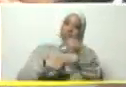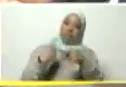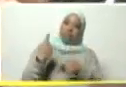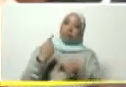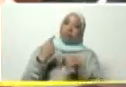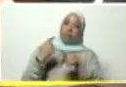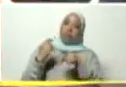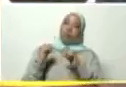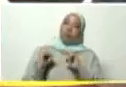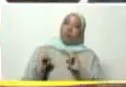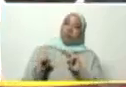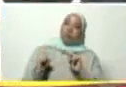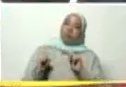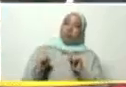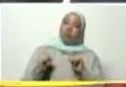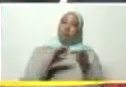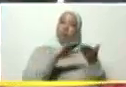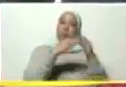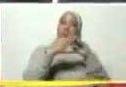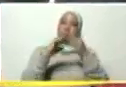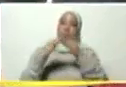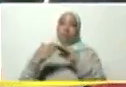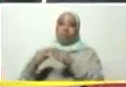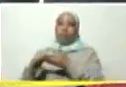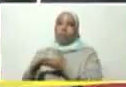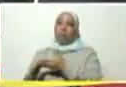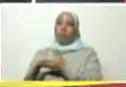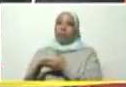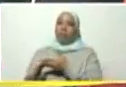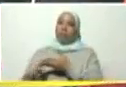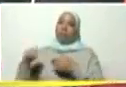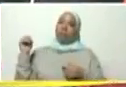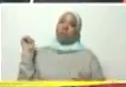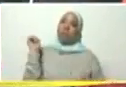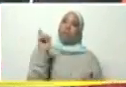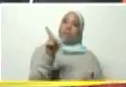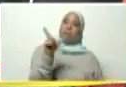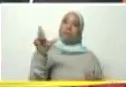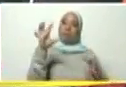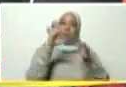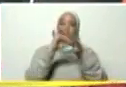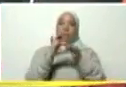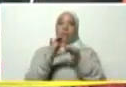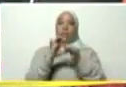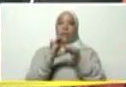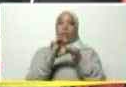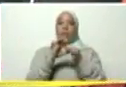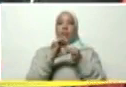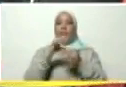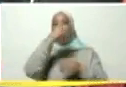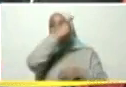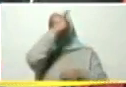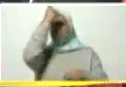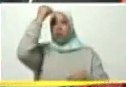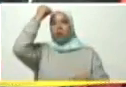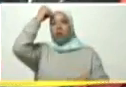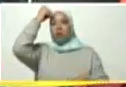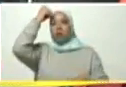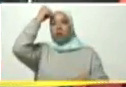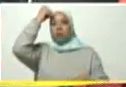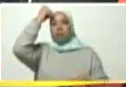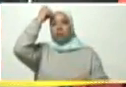base ejemplar del partido socialista Unido de Venezuela compañero diosdado cabello